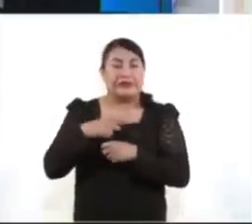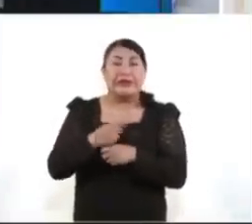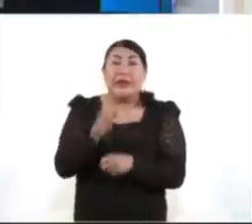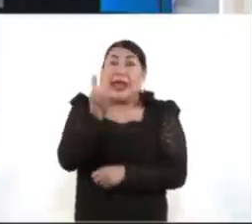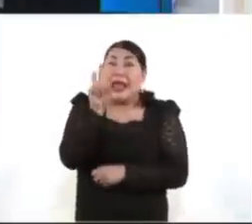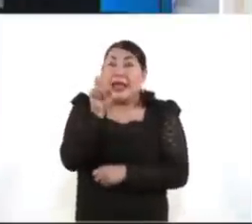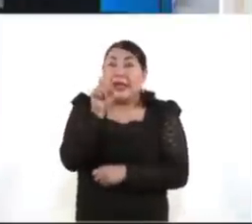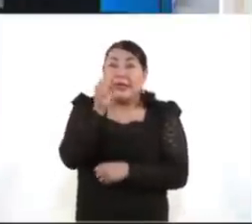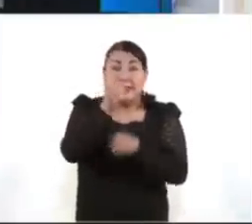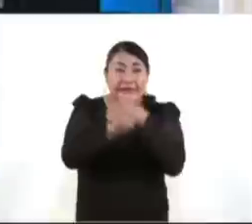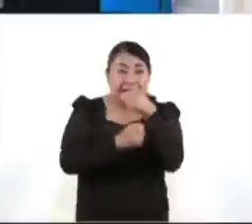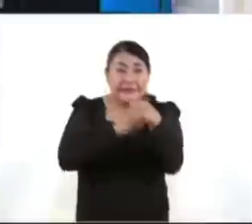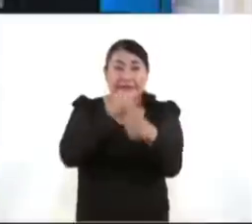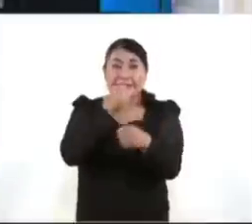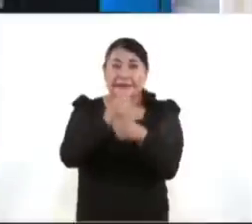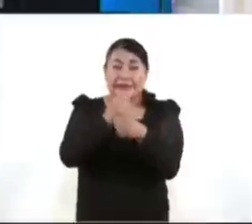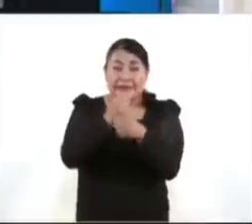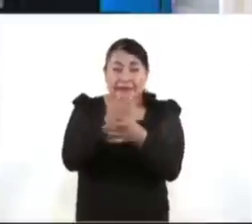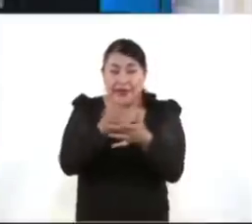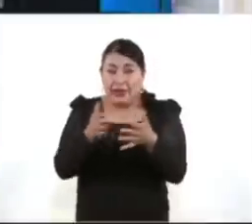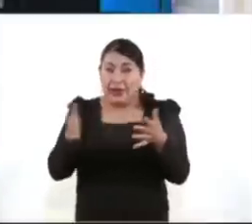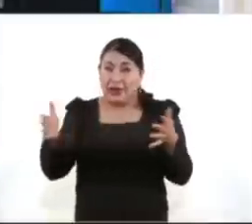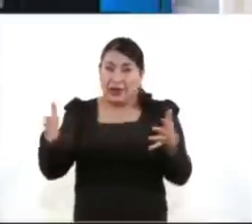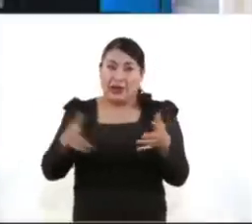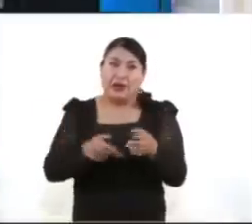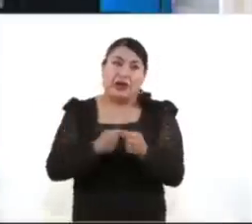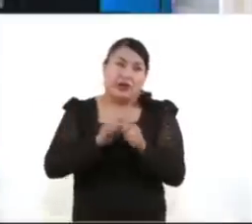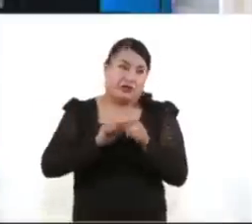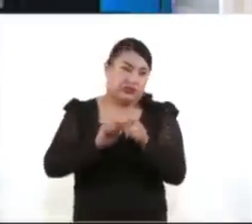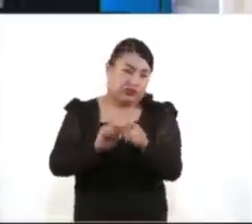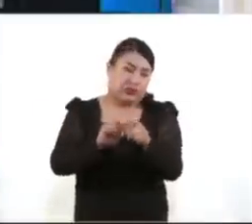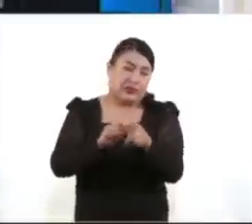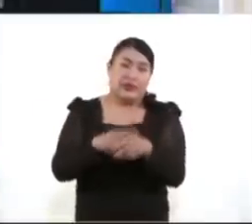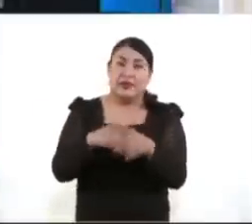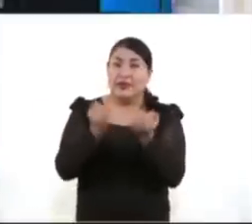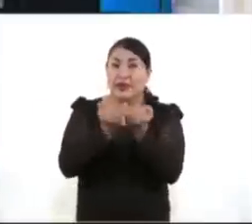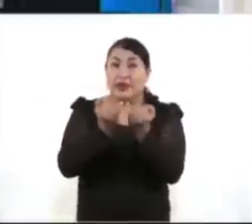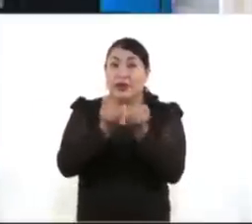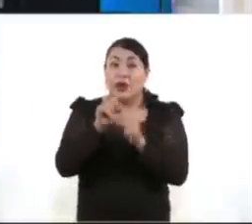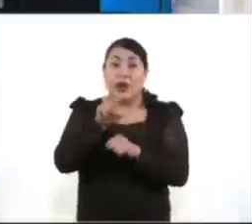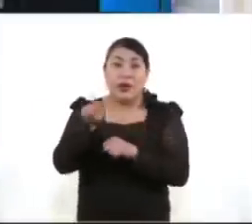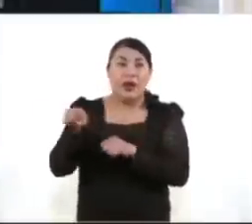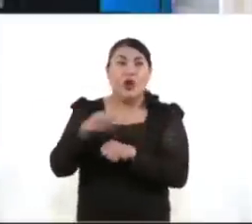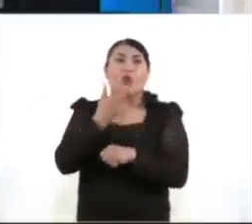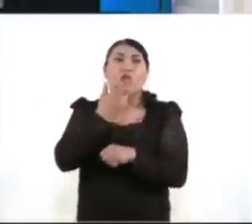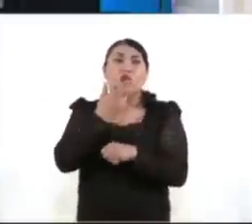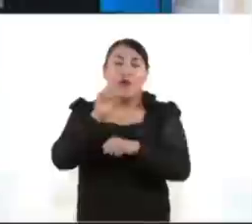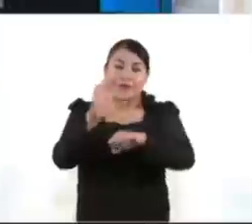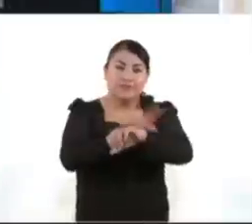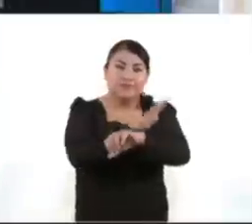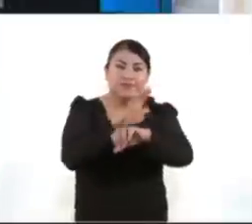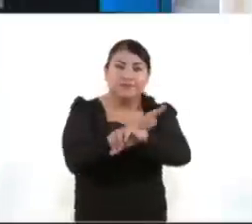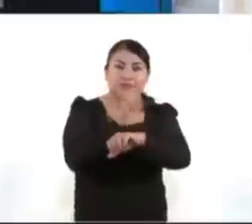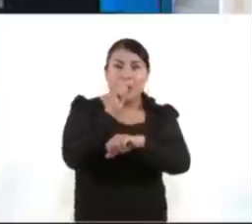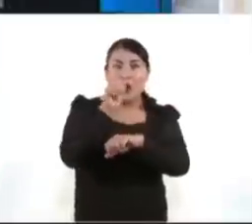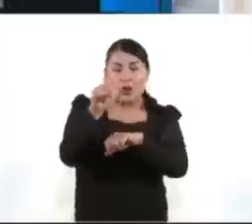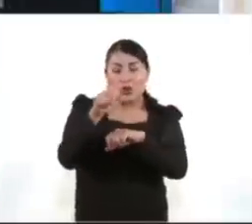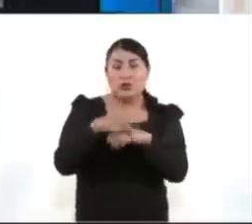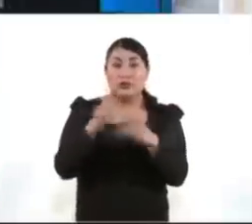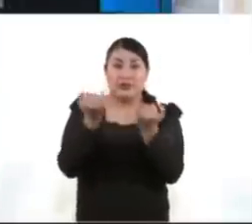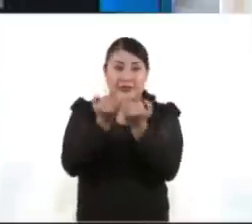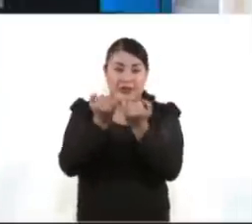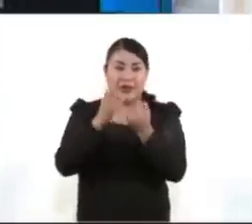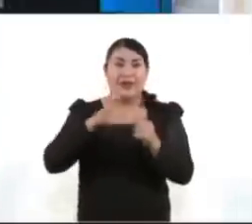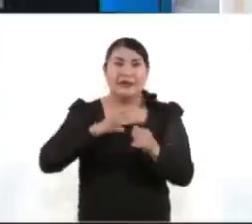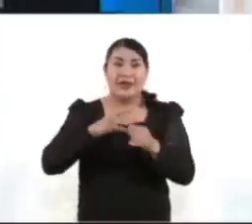cuando menos van a hacer de alimentación y de tracción 100% eléctrica contarán con dos vagones unidos